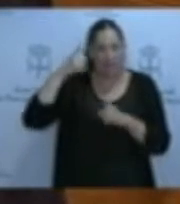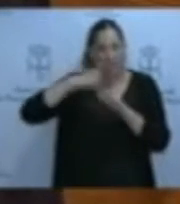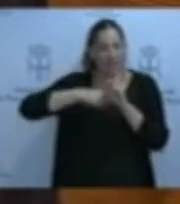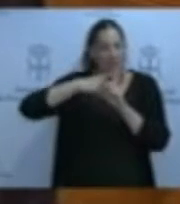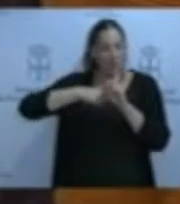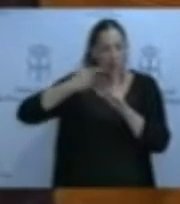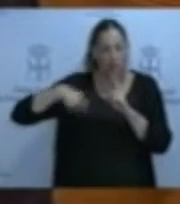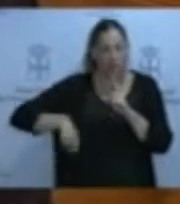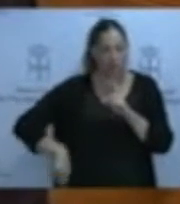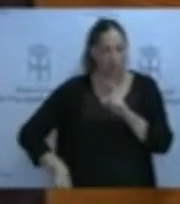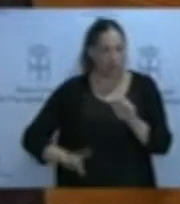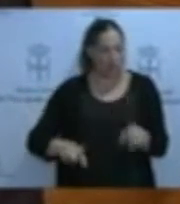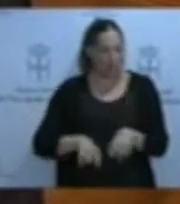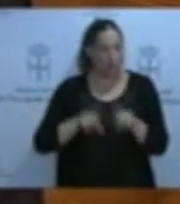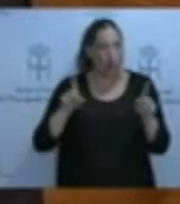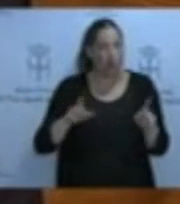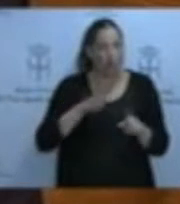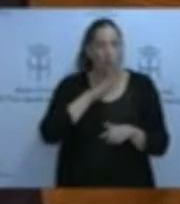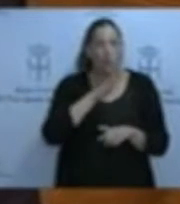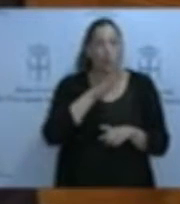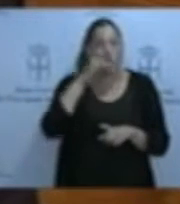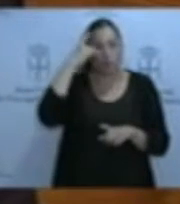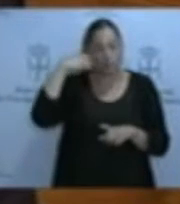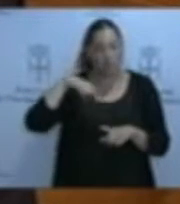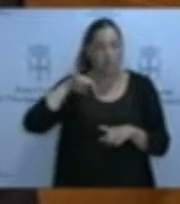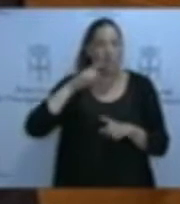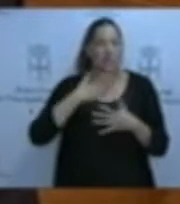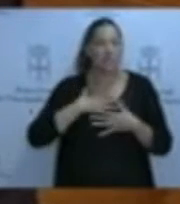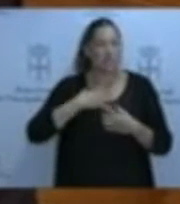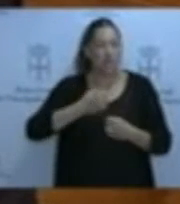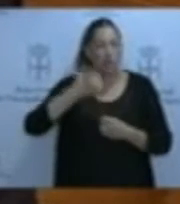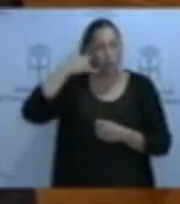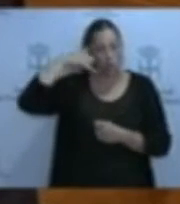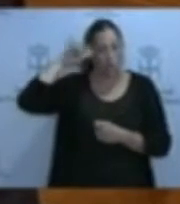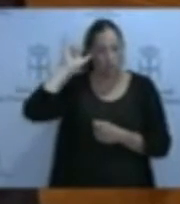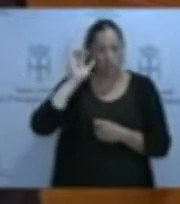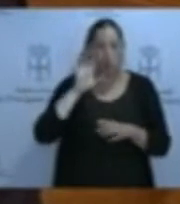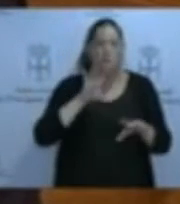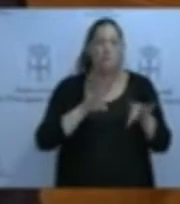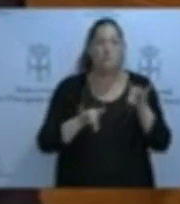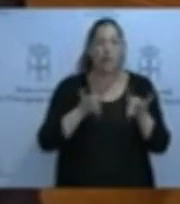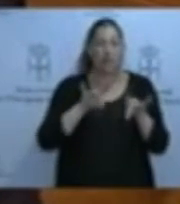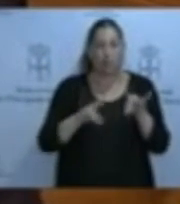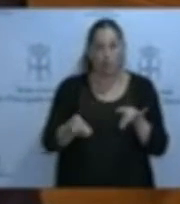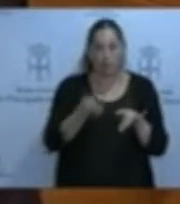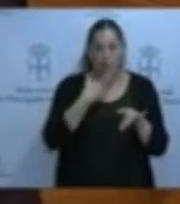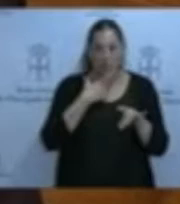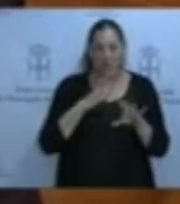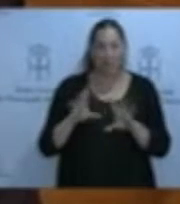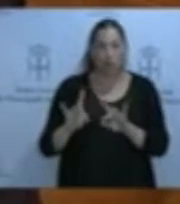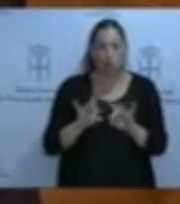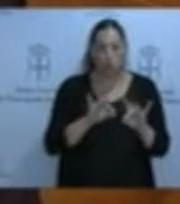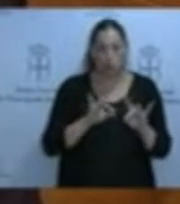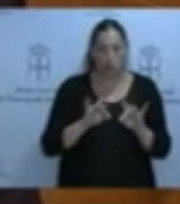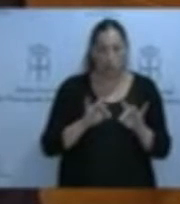tengan. Porque sabrán de los riesgos para la salud que se producen en la manipulación de determinados medicamentos, que no es